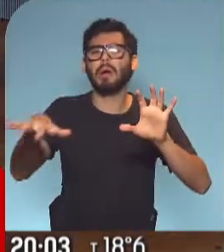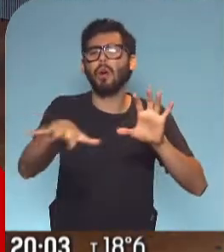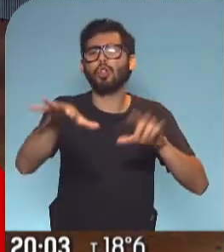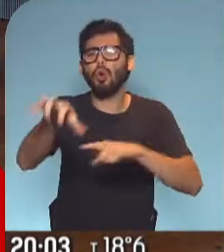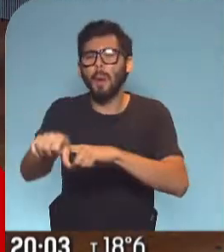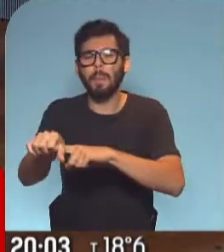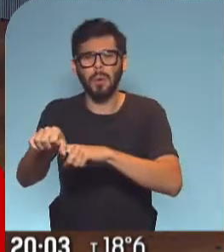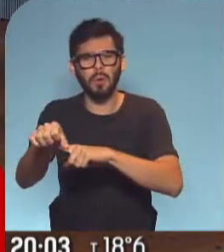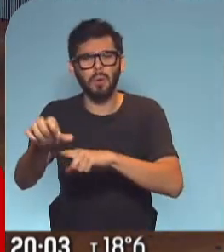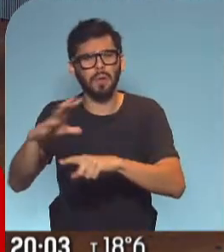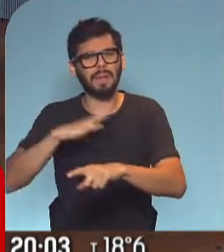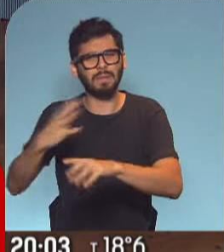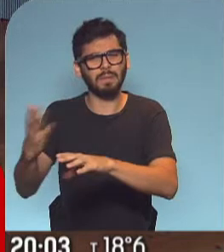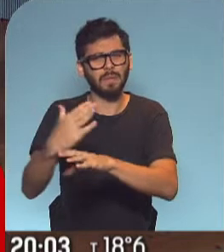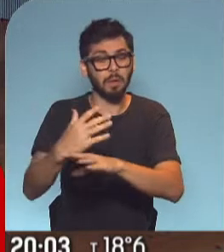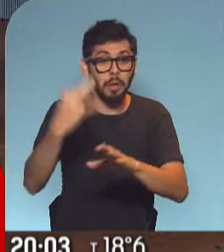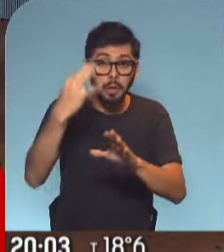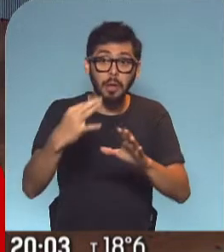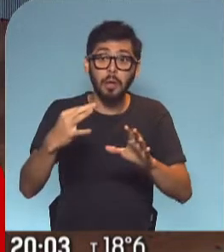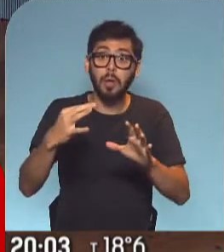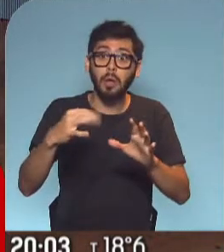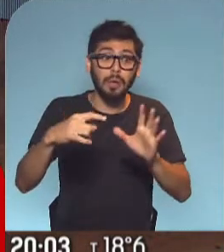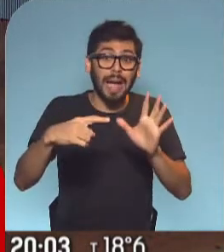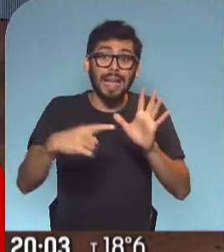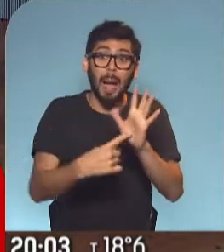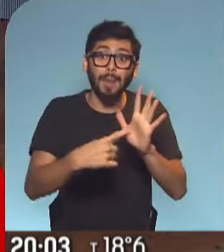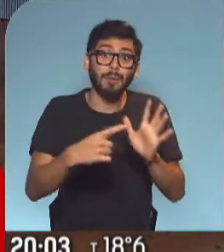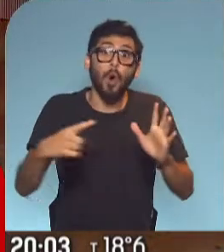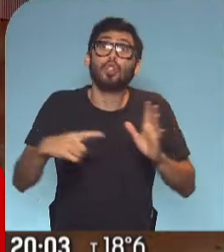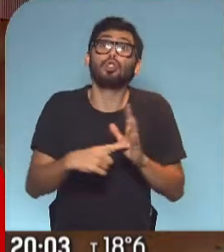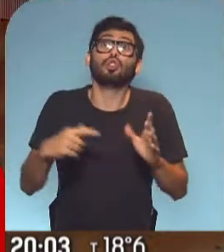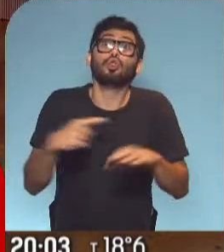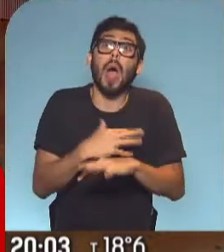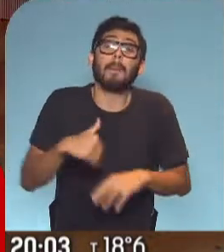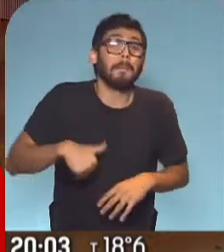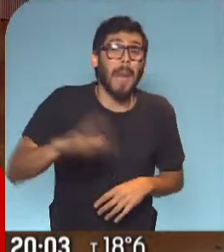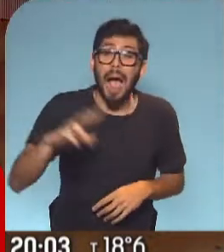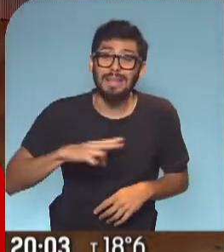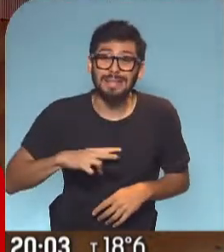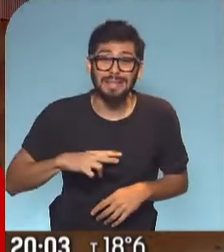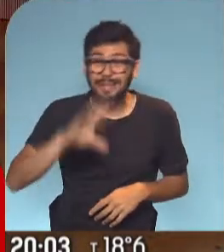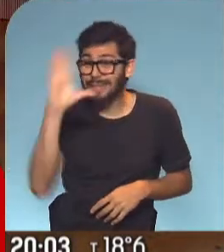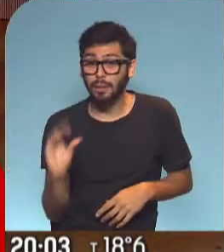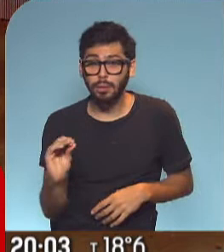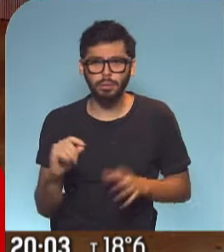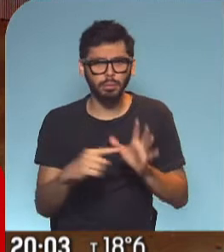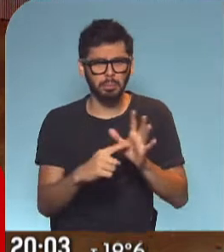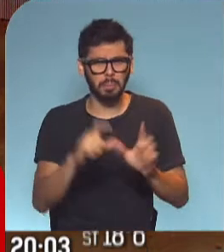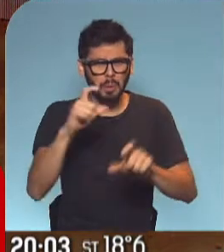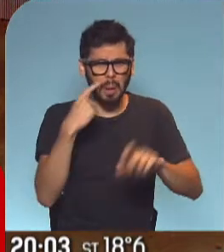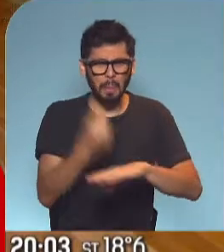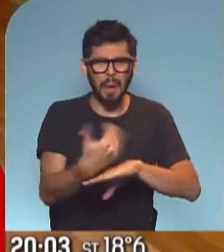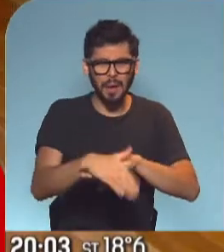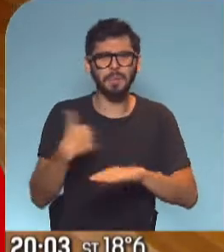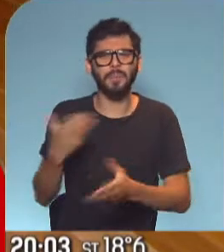en uno de los distritos o en la ciudad más rica del país tenemos estos números tan alarmantes, y por eso vamos a recibir a Rosario Facina, que es